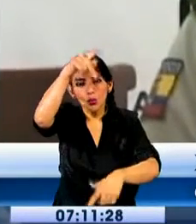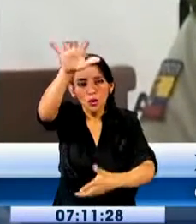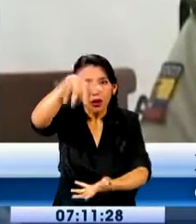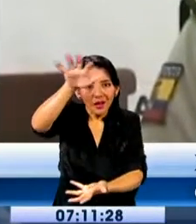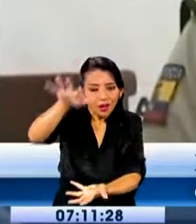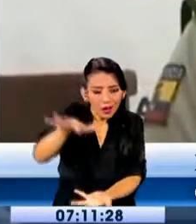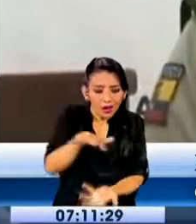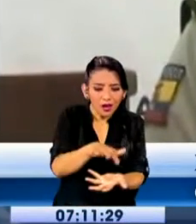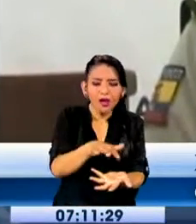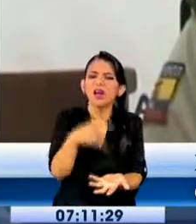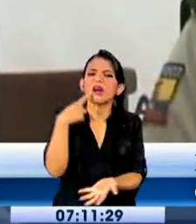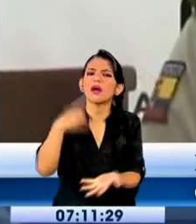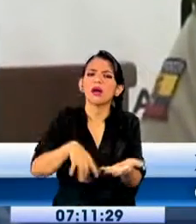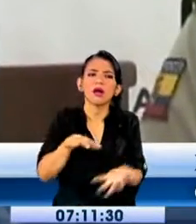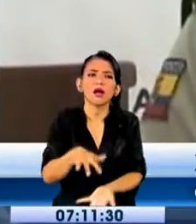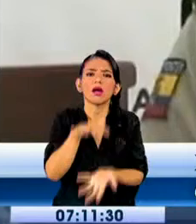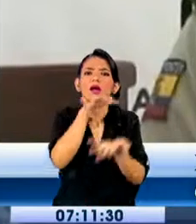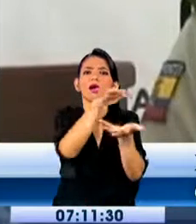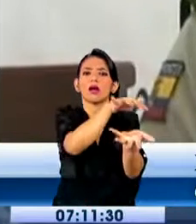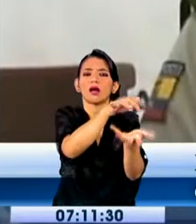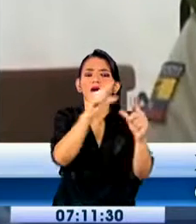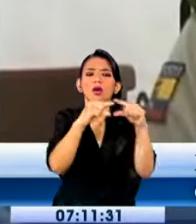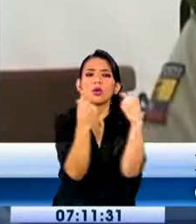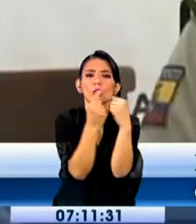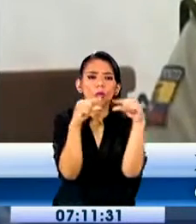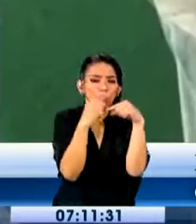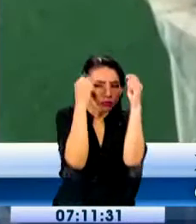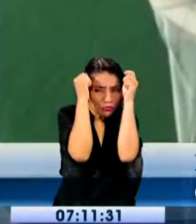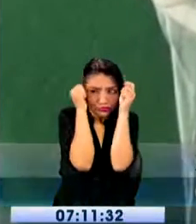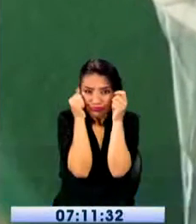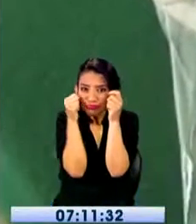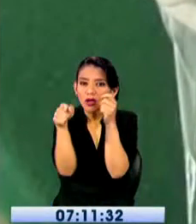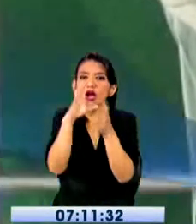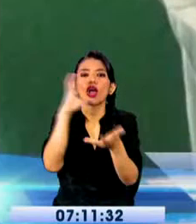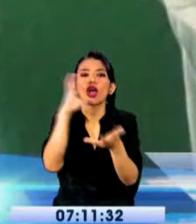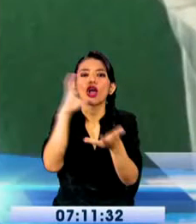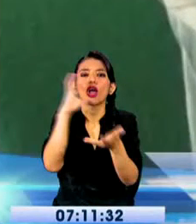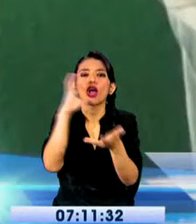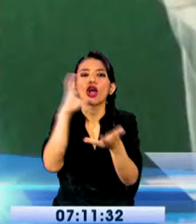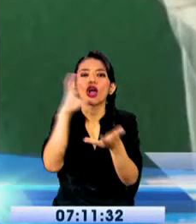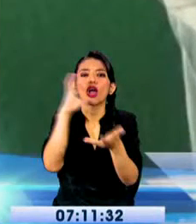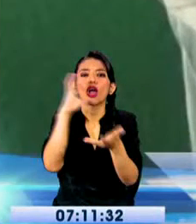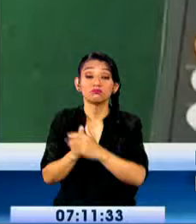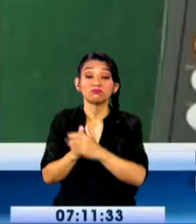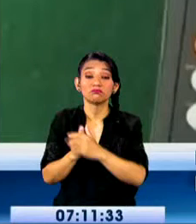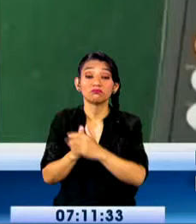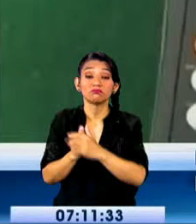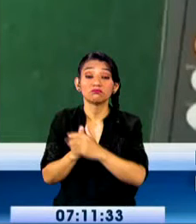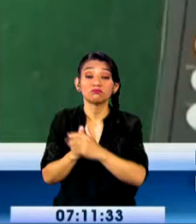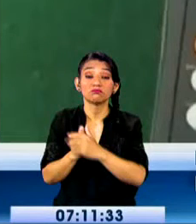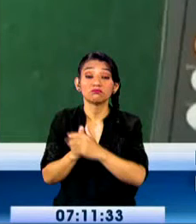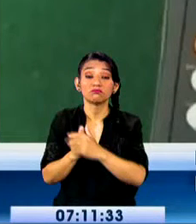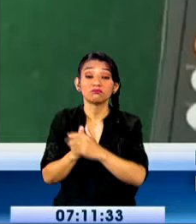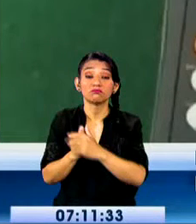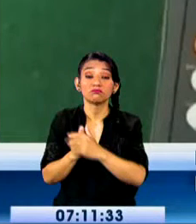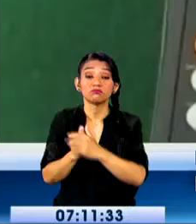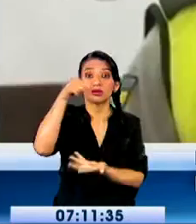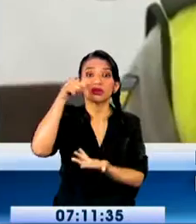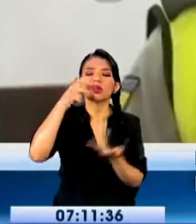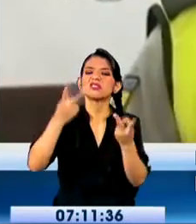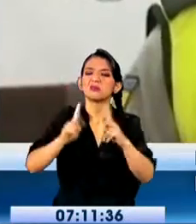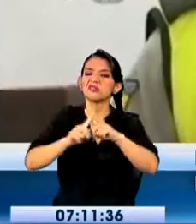probablemente su destino hubiera sido las fuerzas irregulares de Colombia. En otro operativo se decomisó marihuana y otras